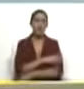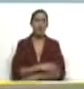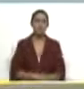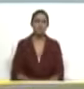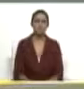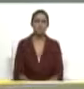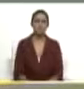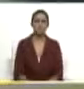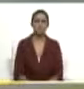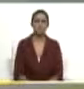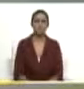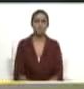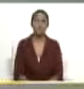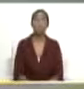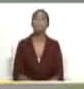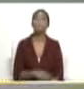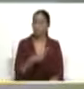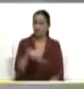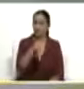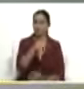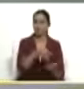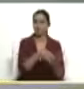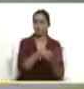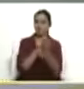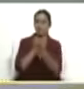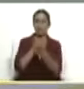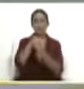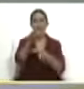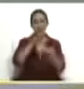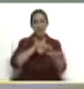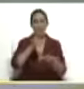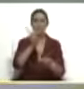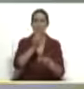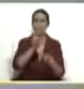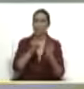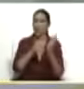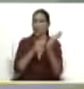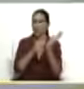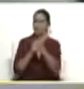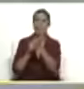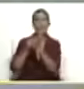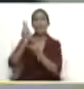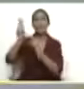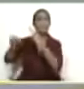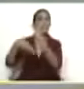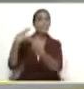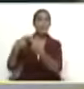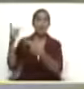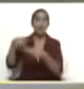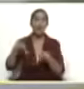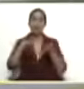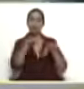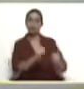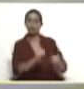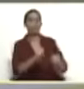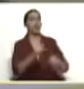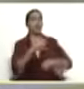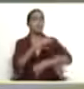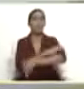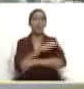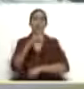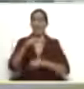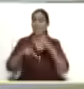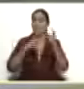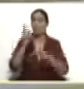mayor respuesta que este pueblo le va a dar a esos criminales es que más nunca volverán al poder político en